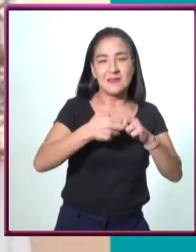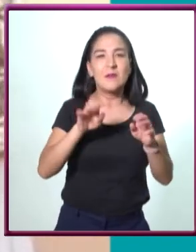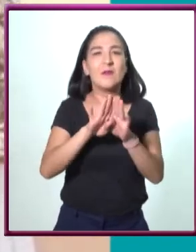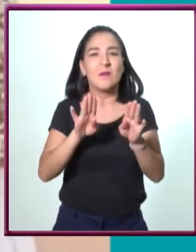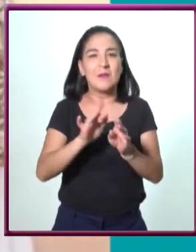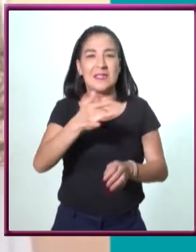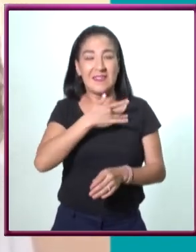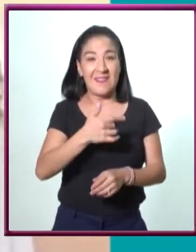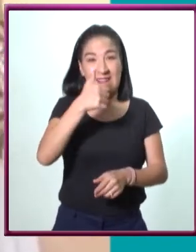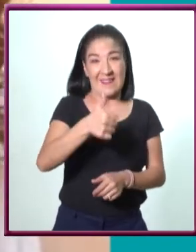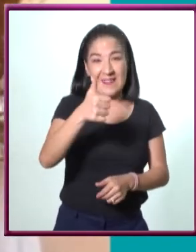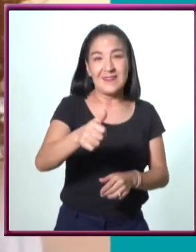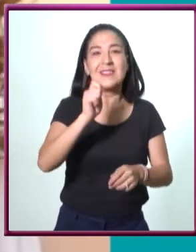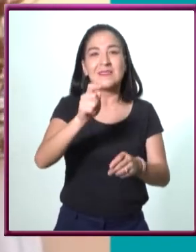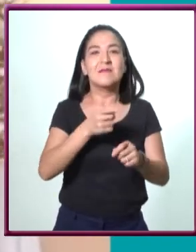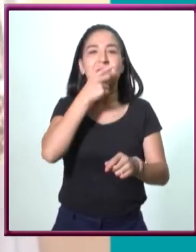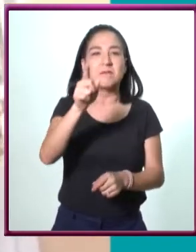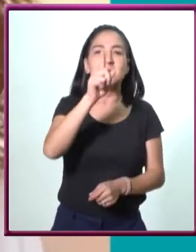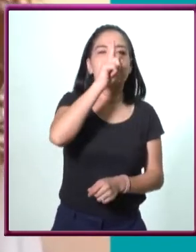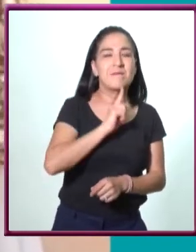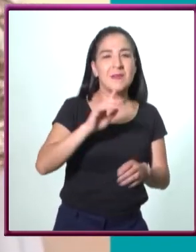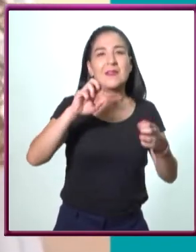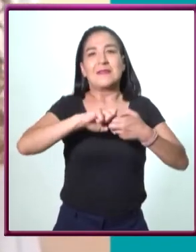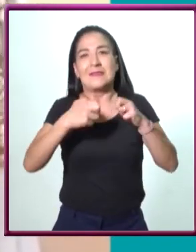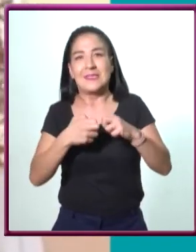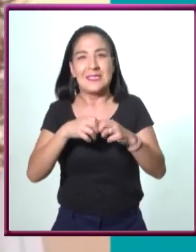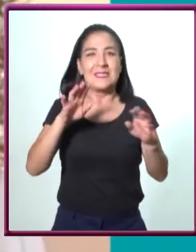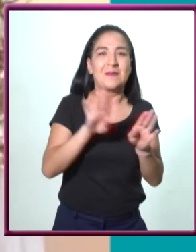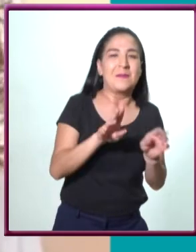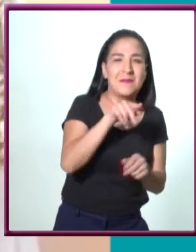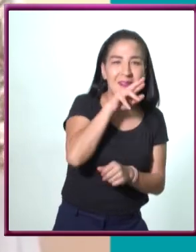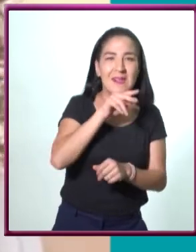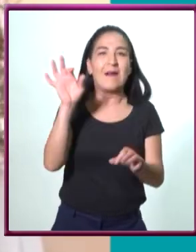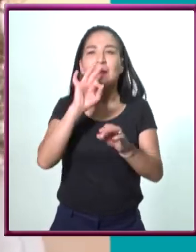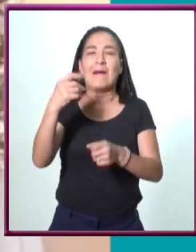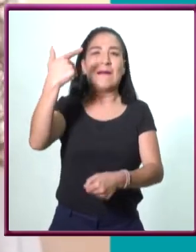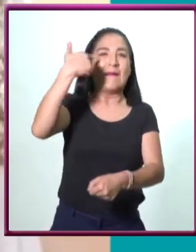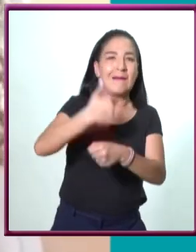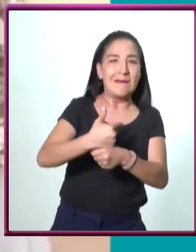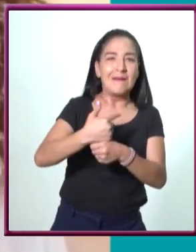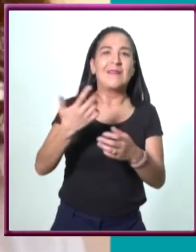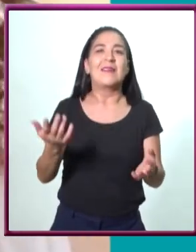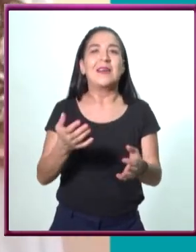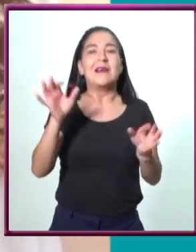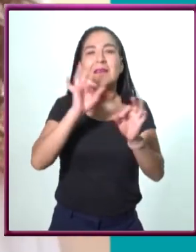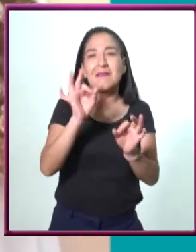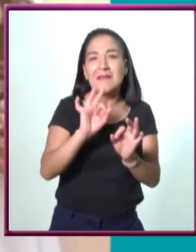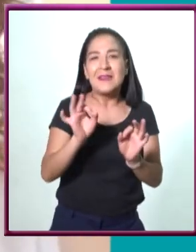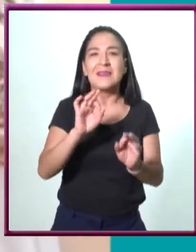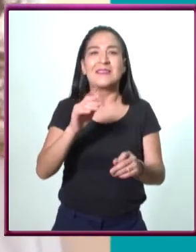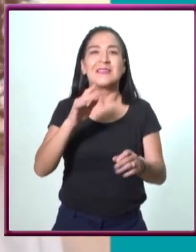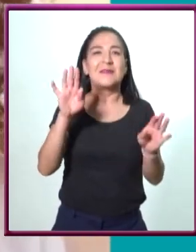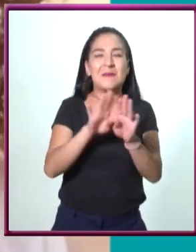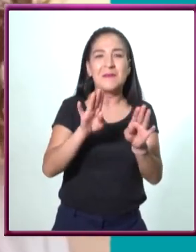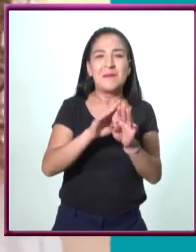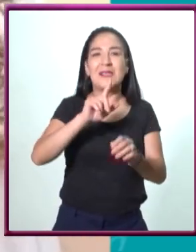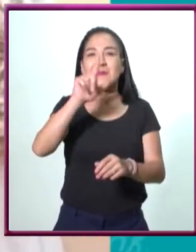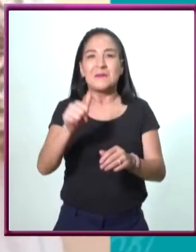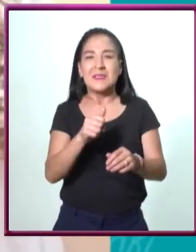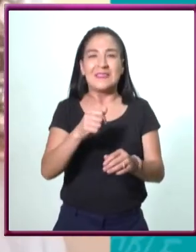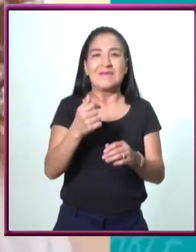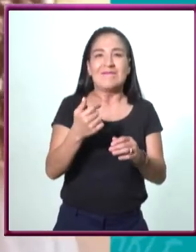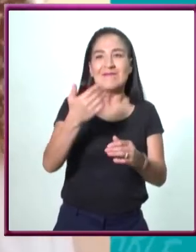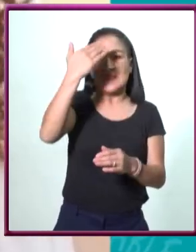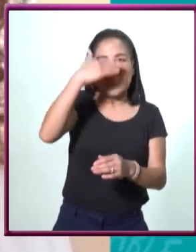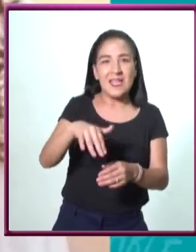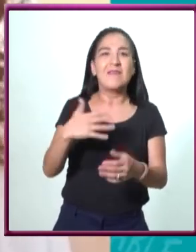sintamos, cada vez que vamos a decir una mentira nos ponemos nerviosos, ansiosos, no me vaya a cachar, no se vaya a dar cuenta, y